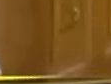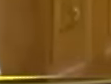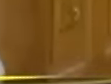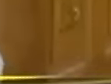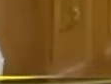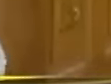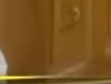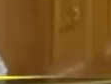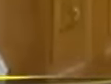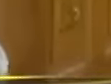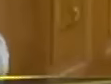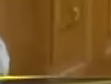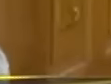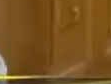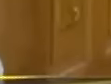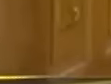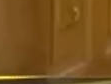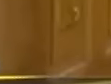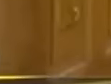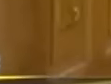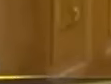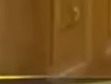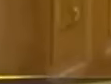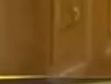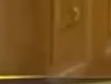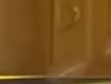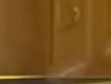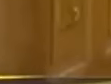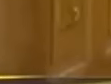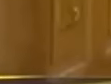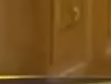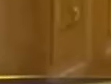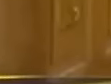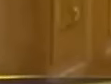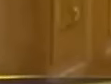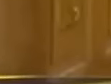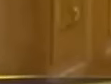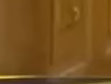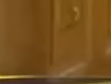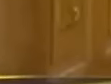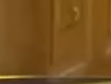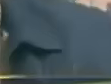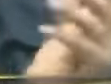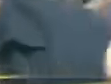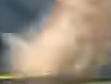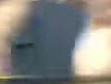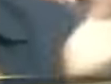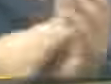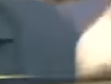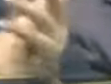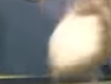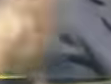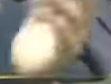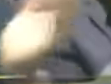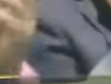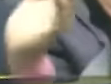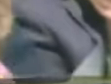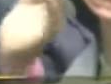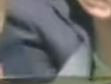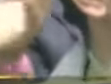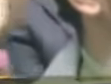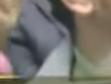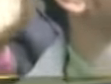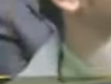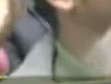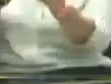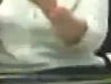de recuperación y crecimiento integral de nuestro país como sociedad, de la economía y